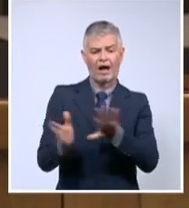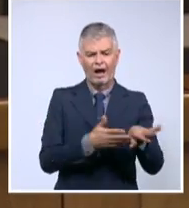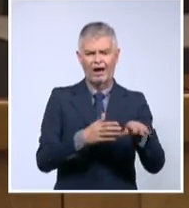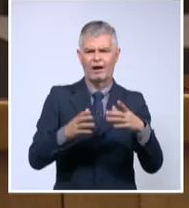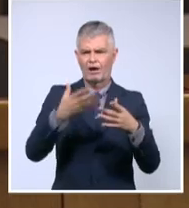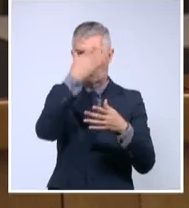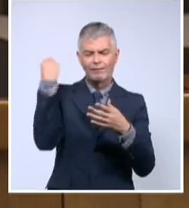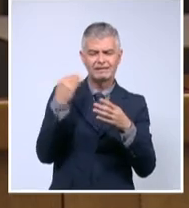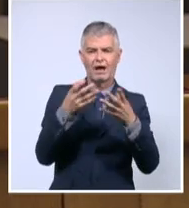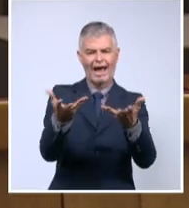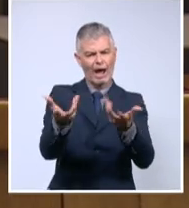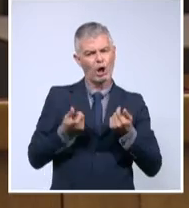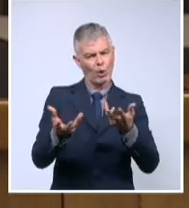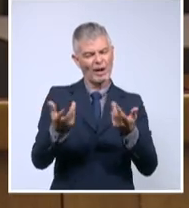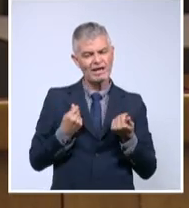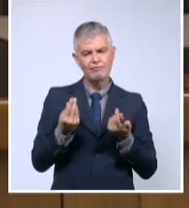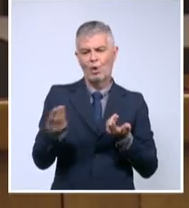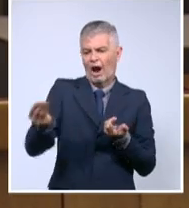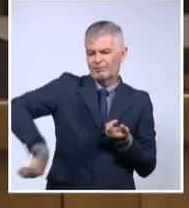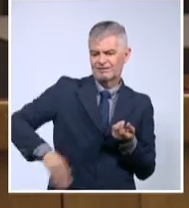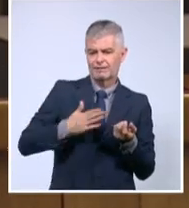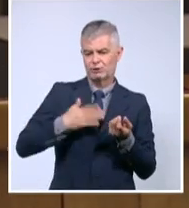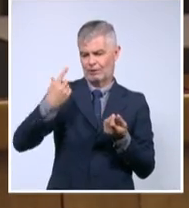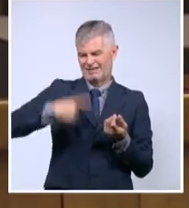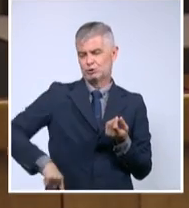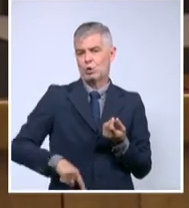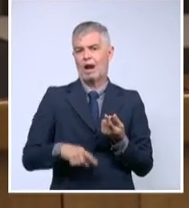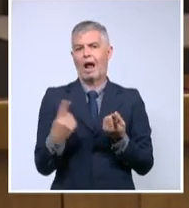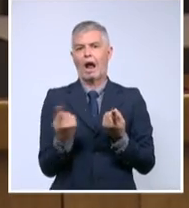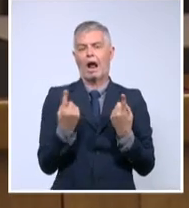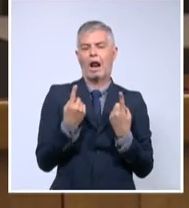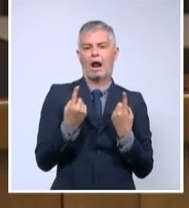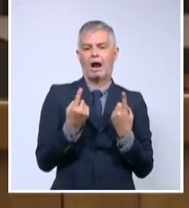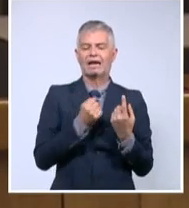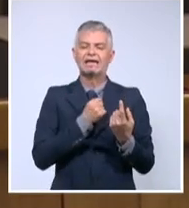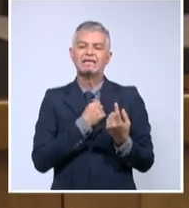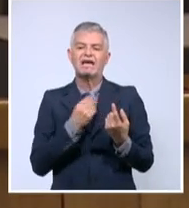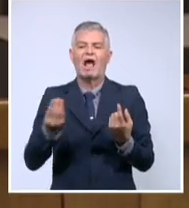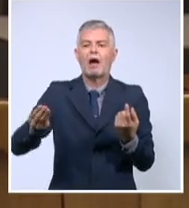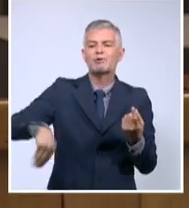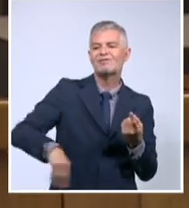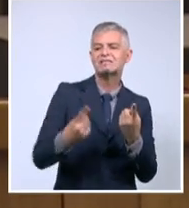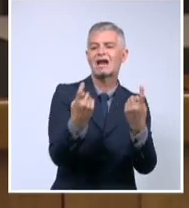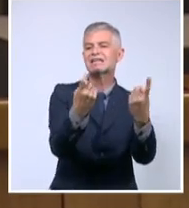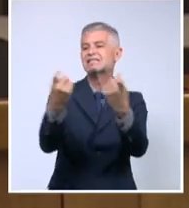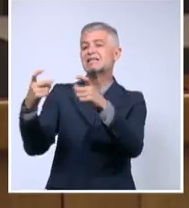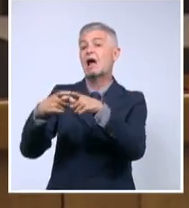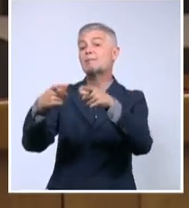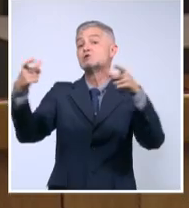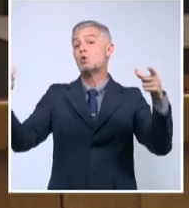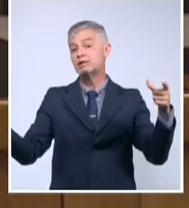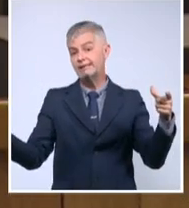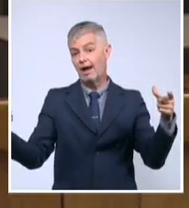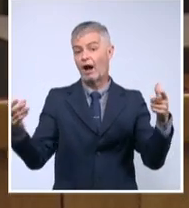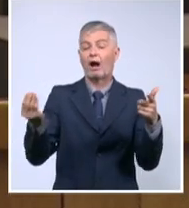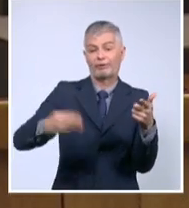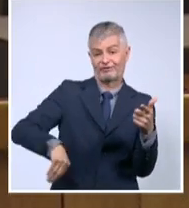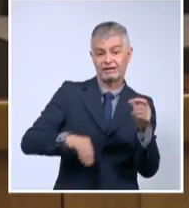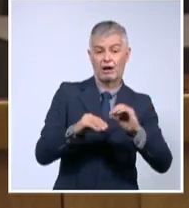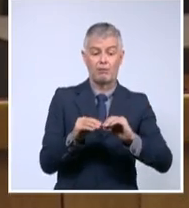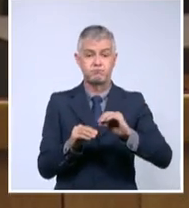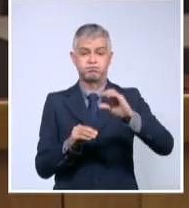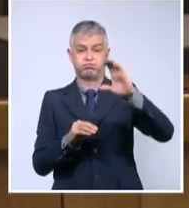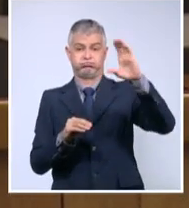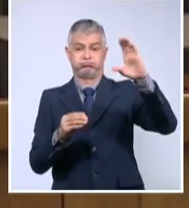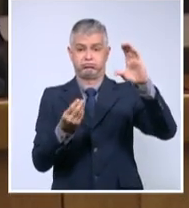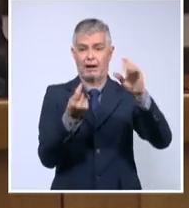búsqueda exclusiva del beneficio personal que mueve a algunos a pescar en el río revuelto de las necesidades de la mayoría, subiendo abusivamente